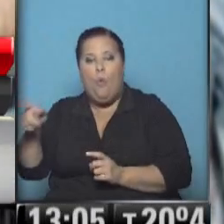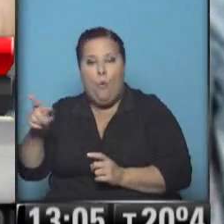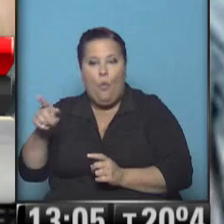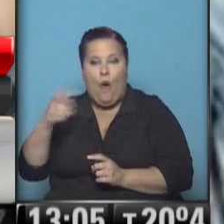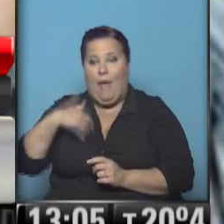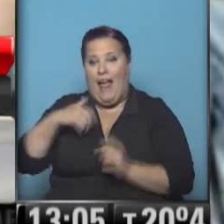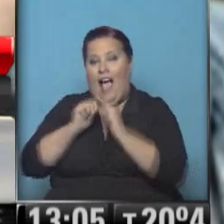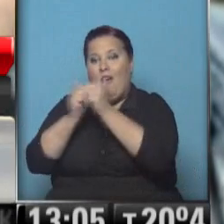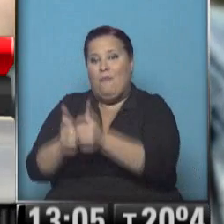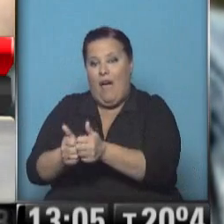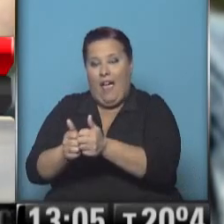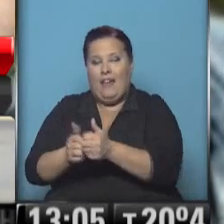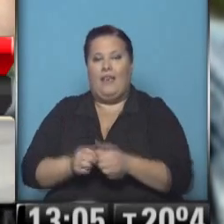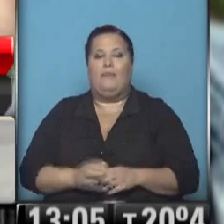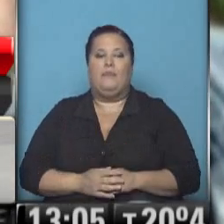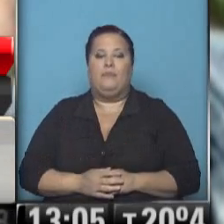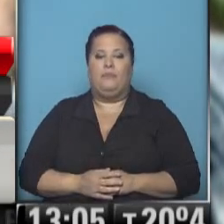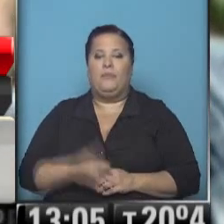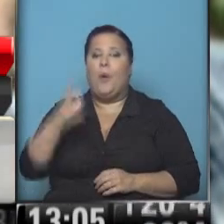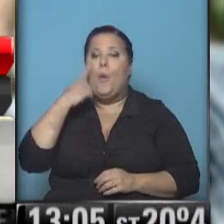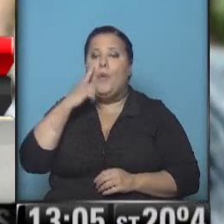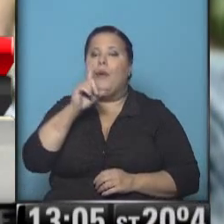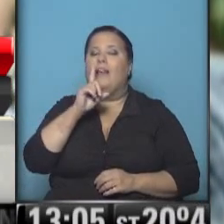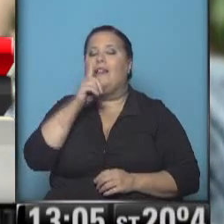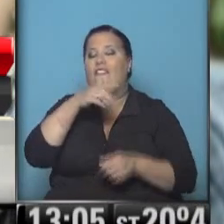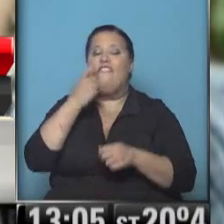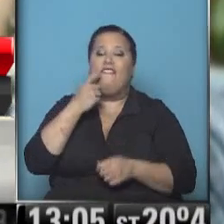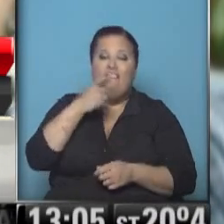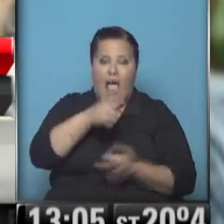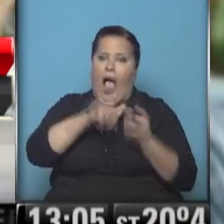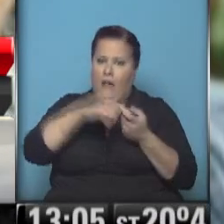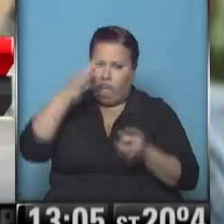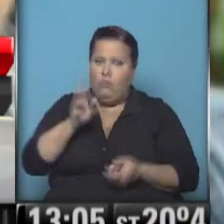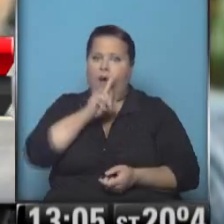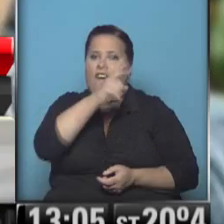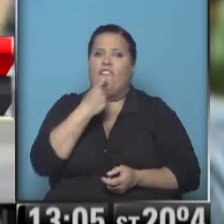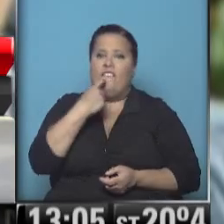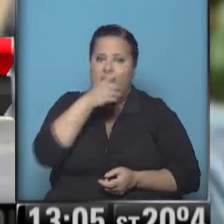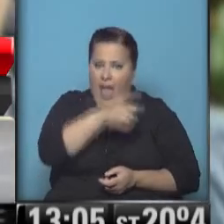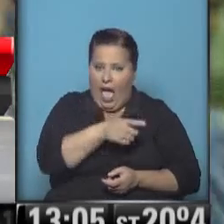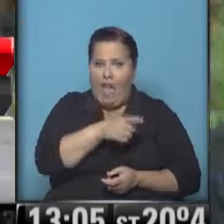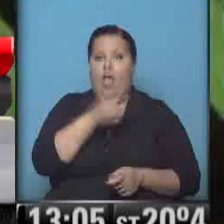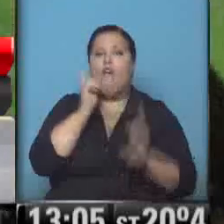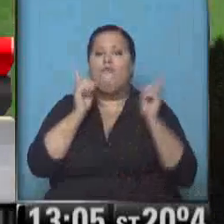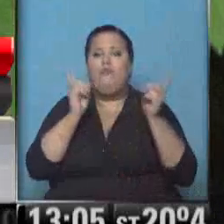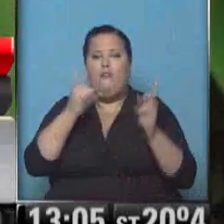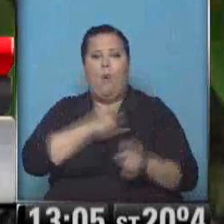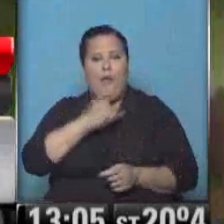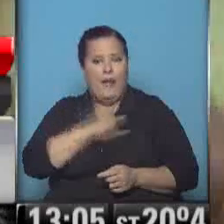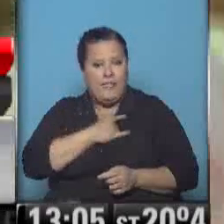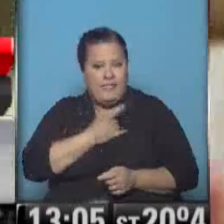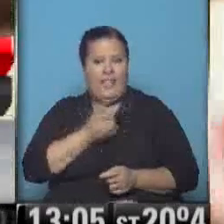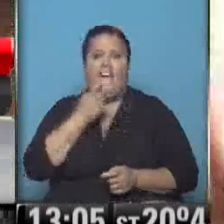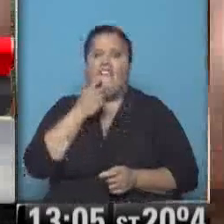a Argentina, desde San Petersburgo. Él vive en Tampere, Finlandia, está casado legalmente con una finlandesa, es profesor de la universidad